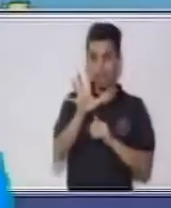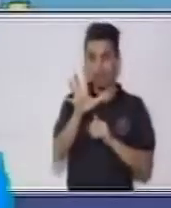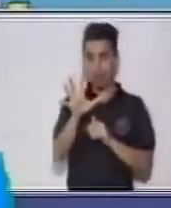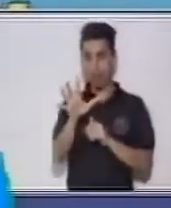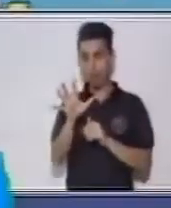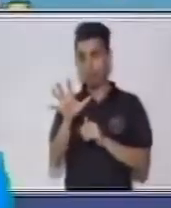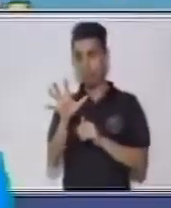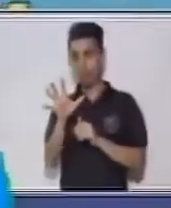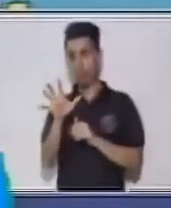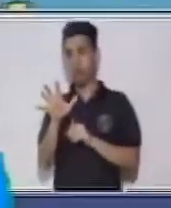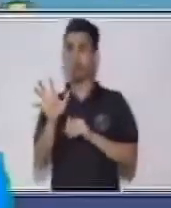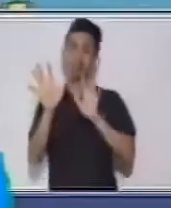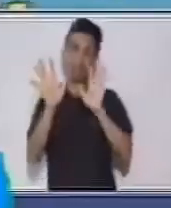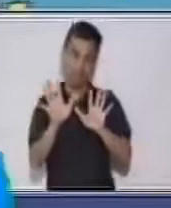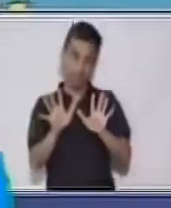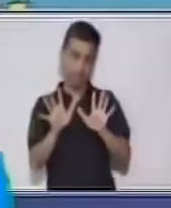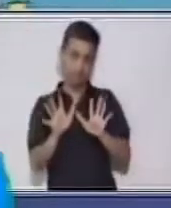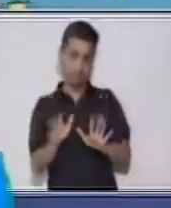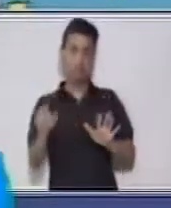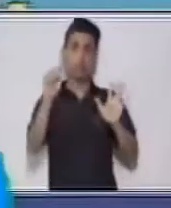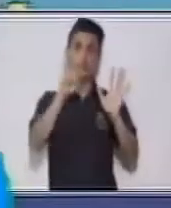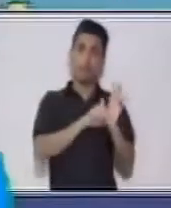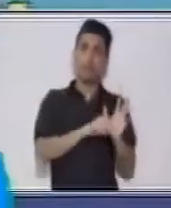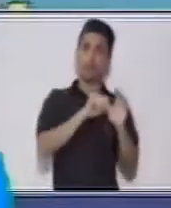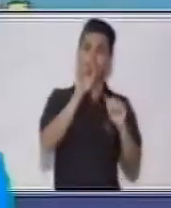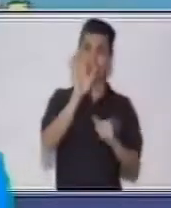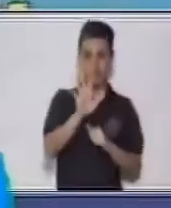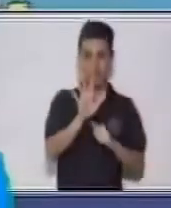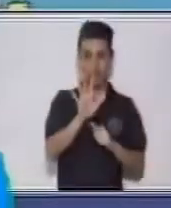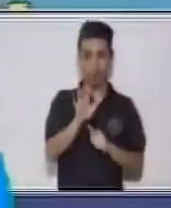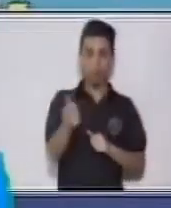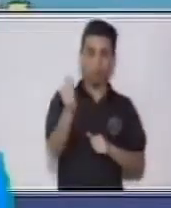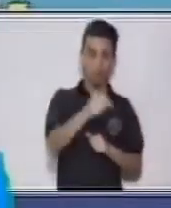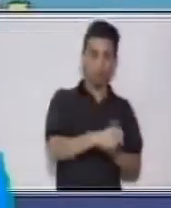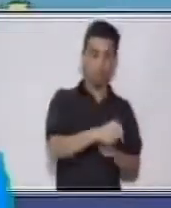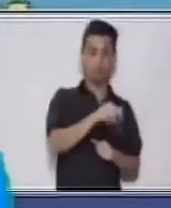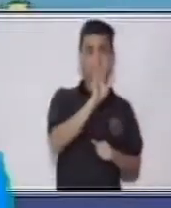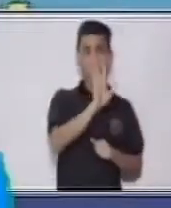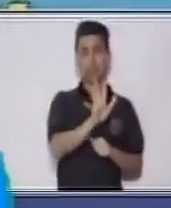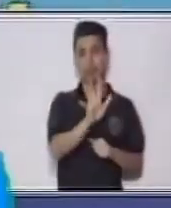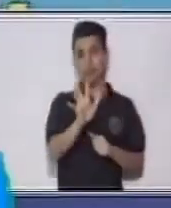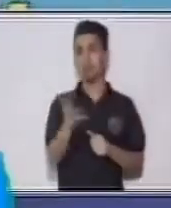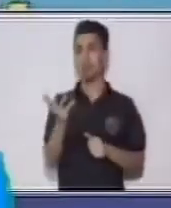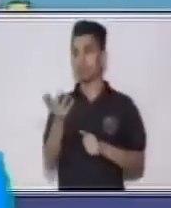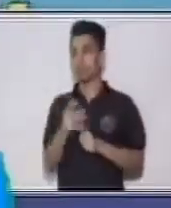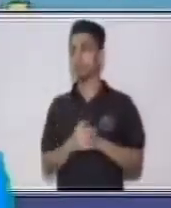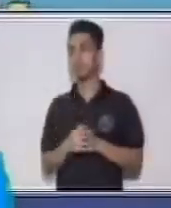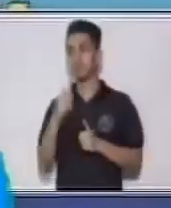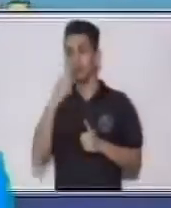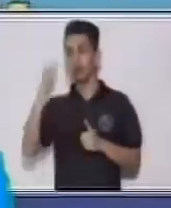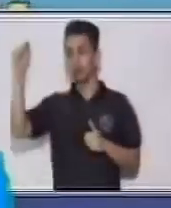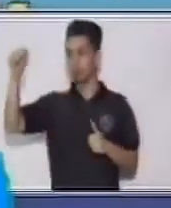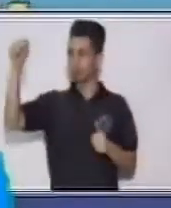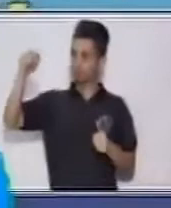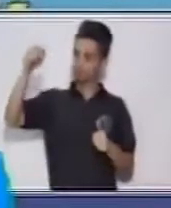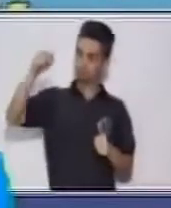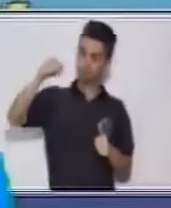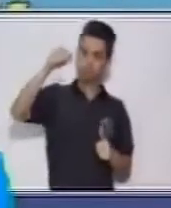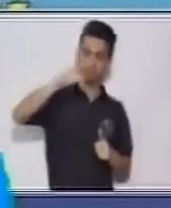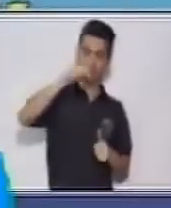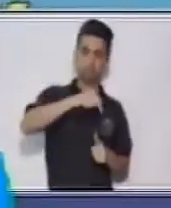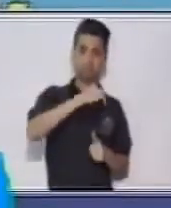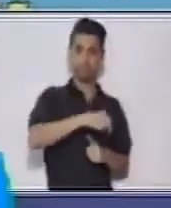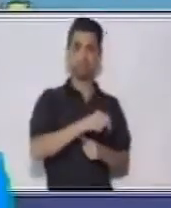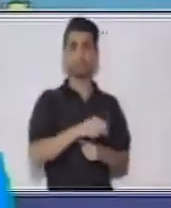15 menos 5 10 10 55 aquí hemos hecho un